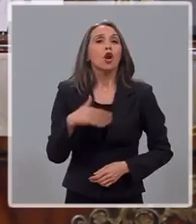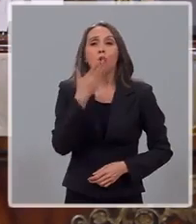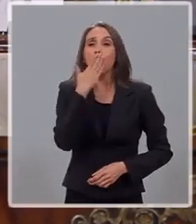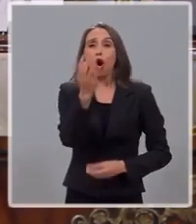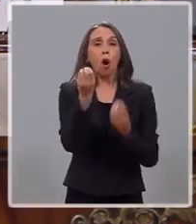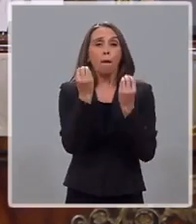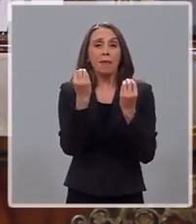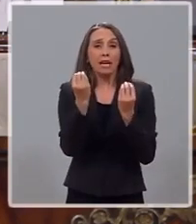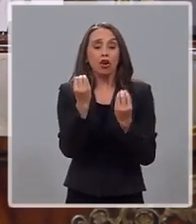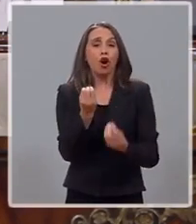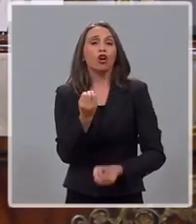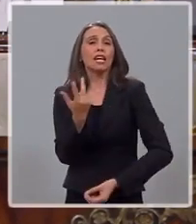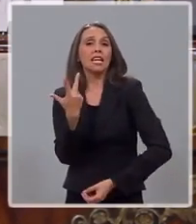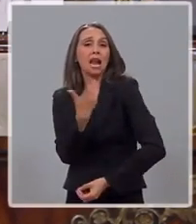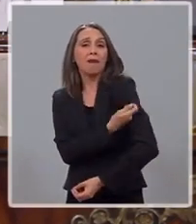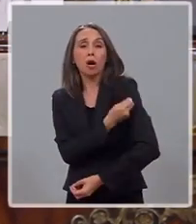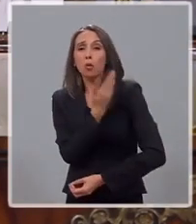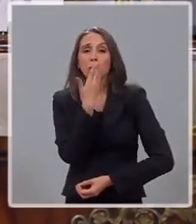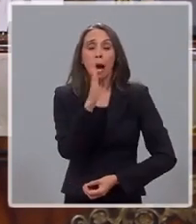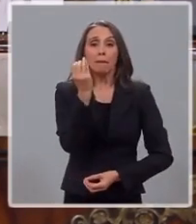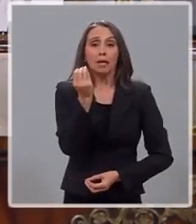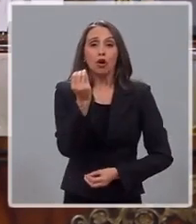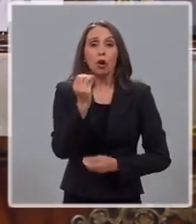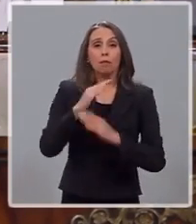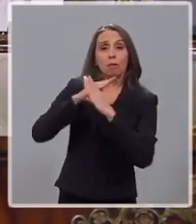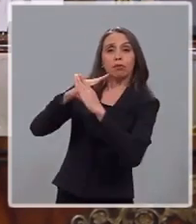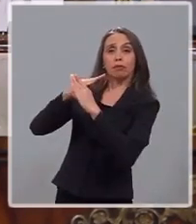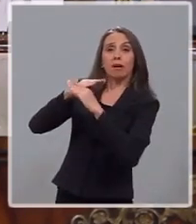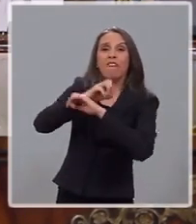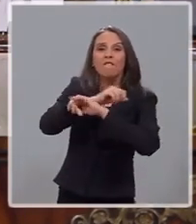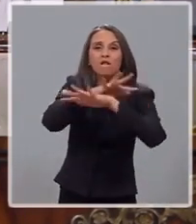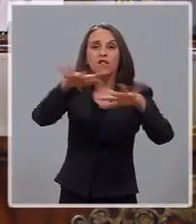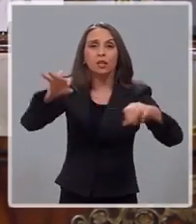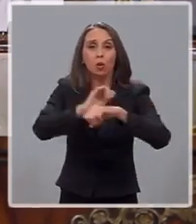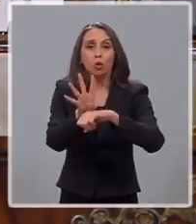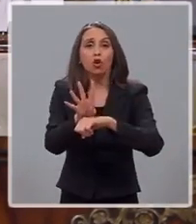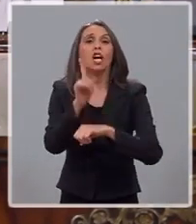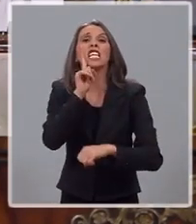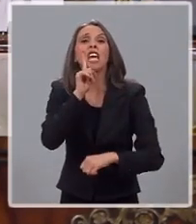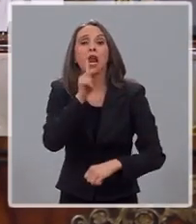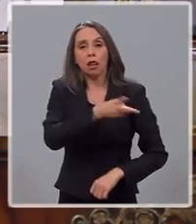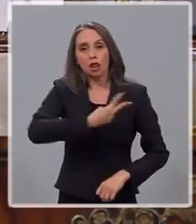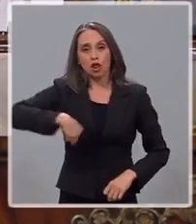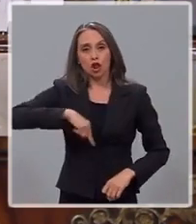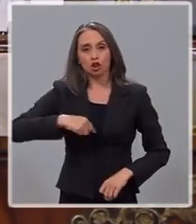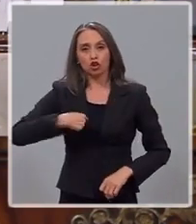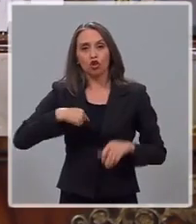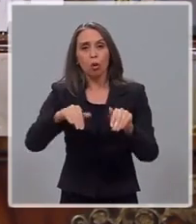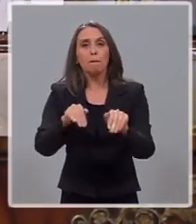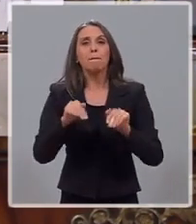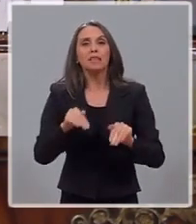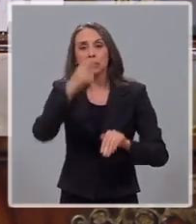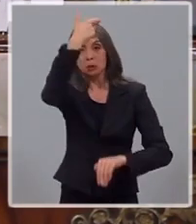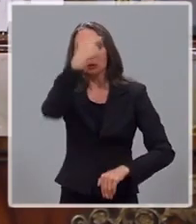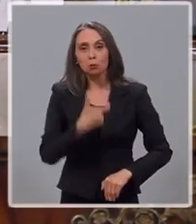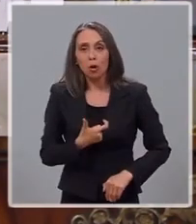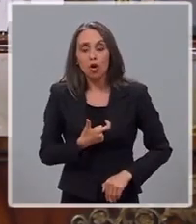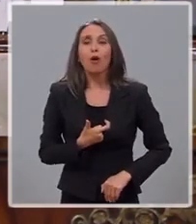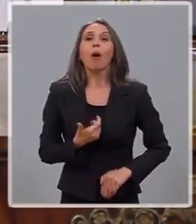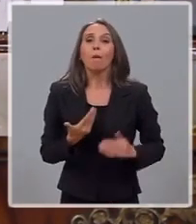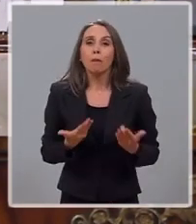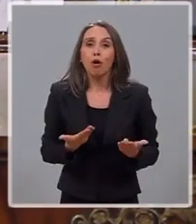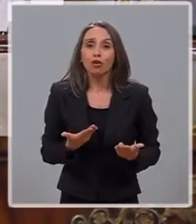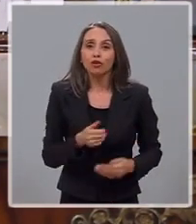eficaz la vacuna más efectiva para detener este virus somos nosotros mismos por eso es esencial que todos